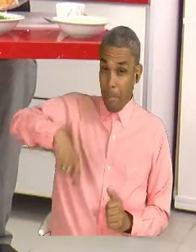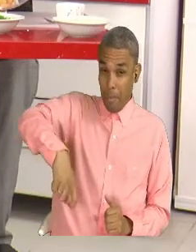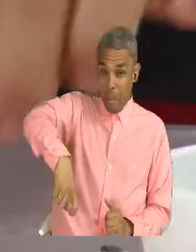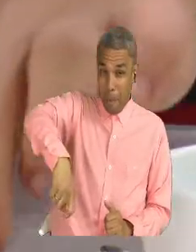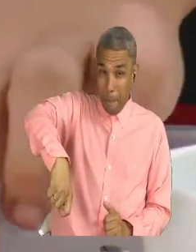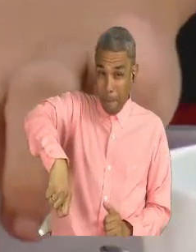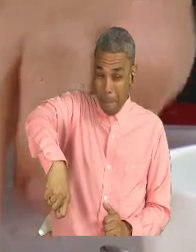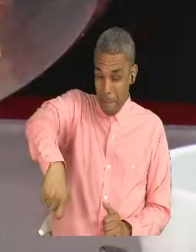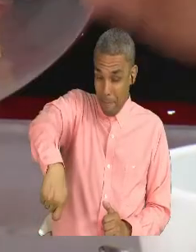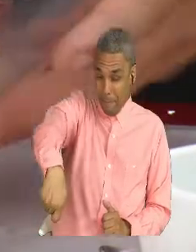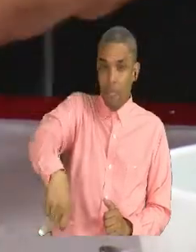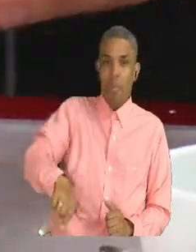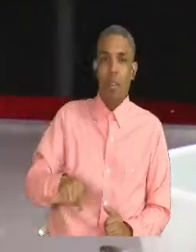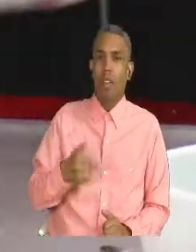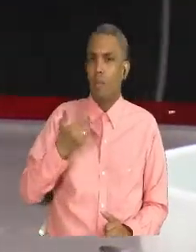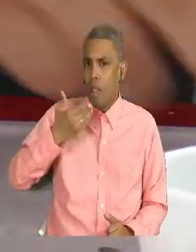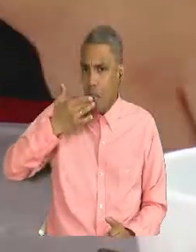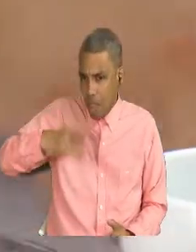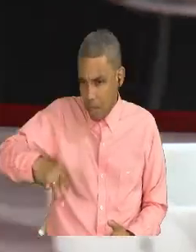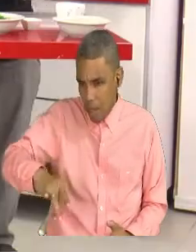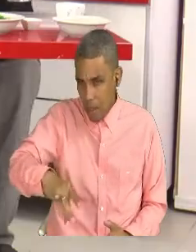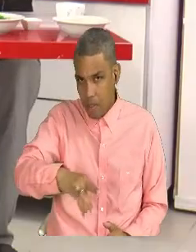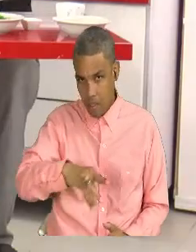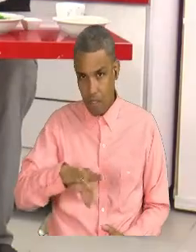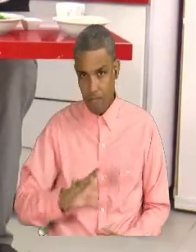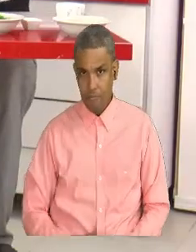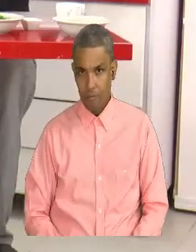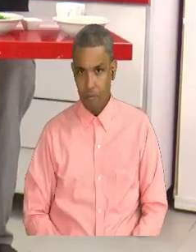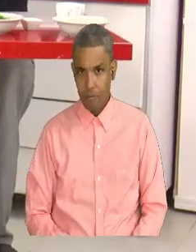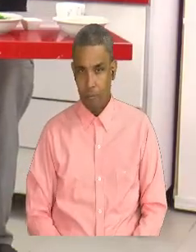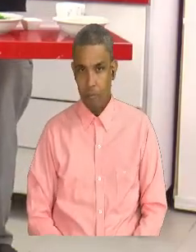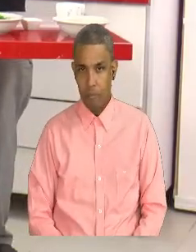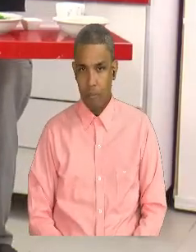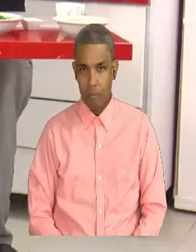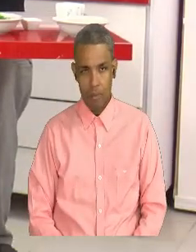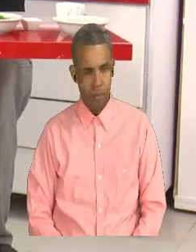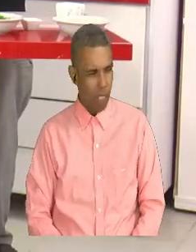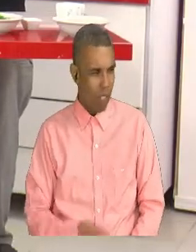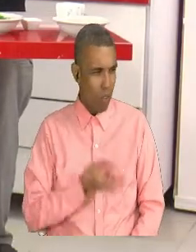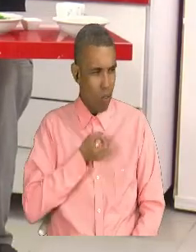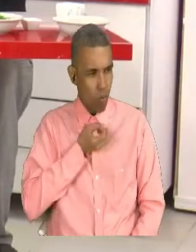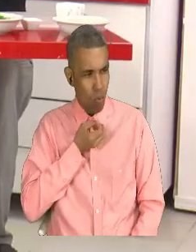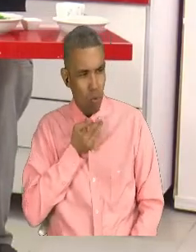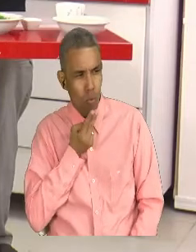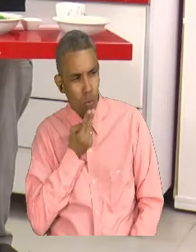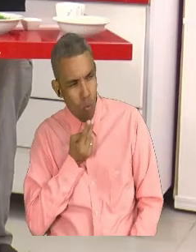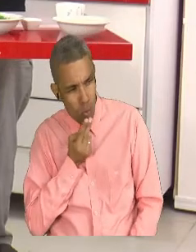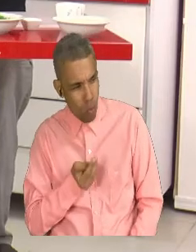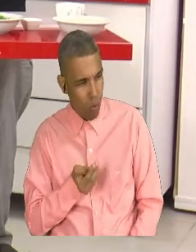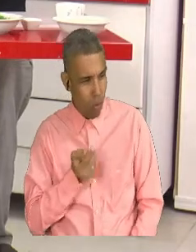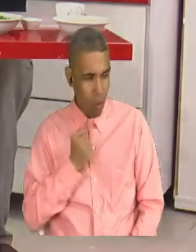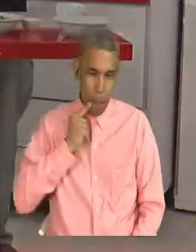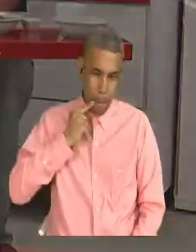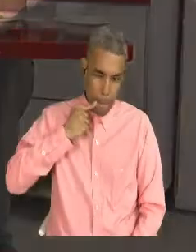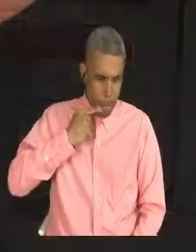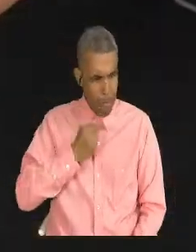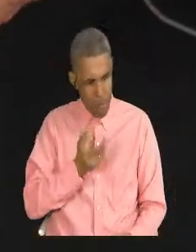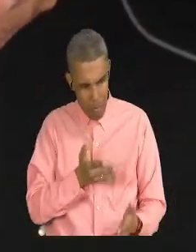adicional. Y esto se mezcla. Bueno, esta ensalada va a quedar como agridulce, ¿no? Es como... Sí, sí, los sabores son